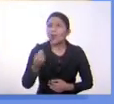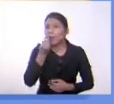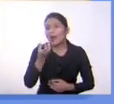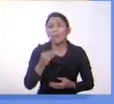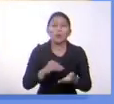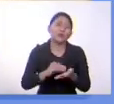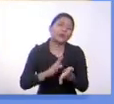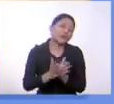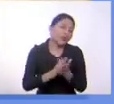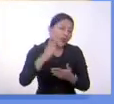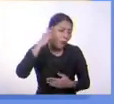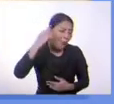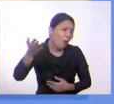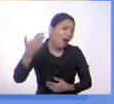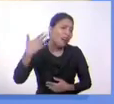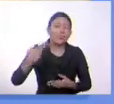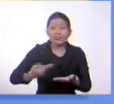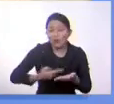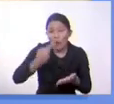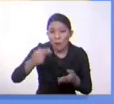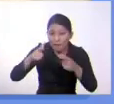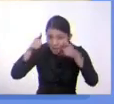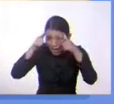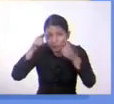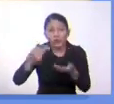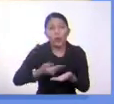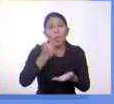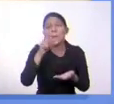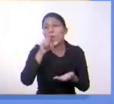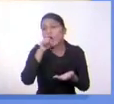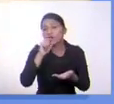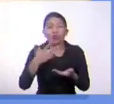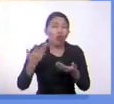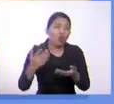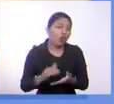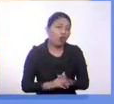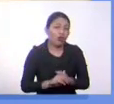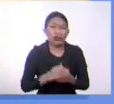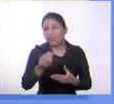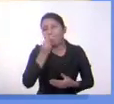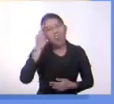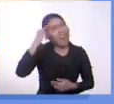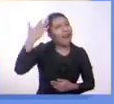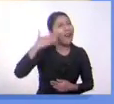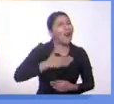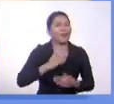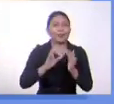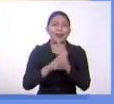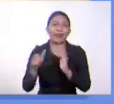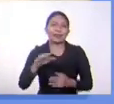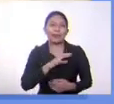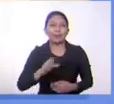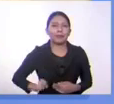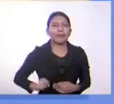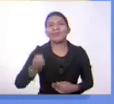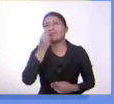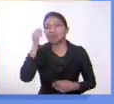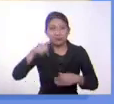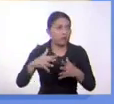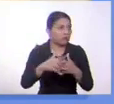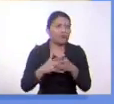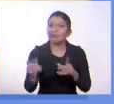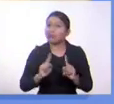queremos tomar sopa de res, queremos tomar sopa de pollo, comemos todo lo que comíamos allá, lo queremos comer aquí.